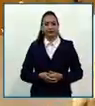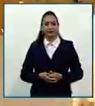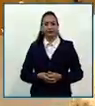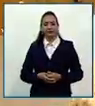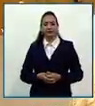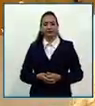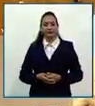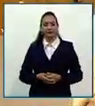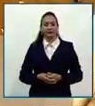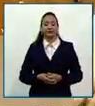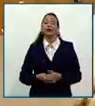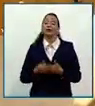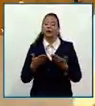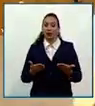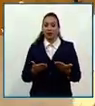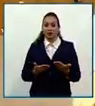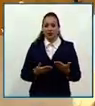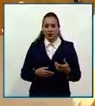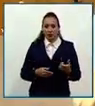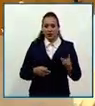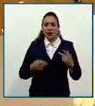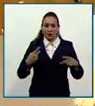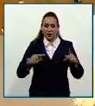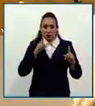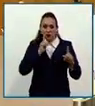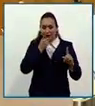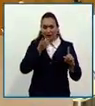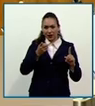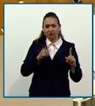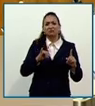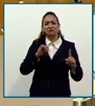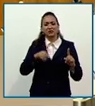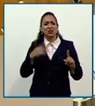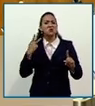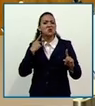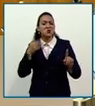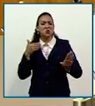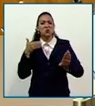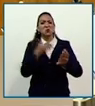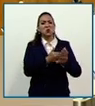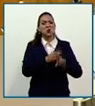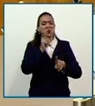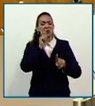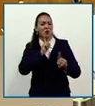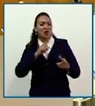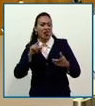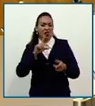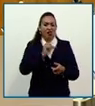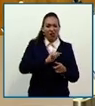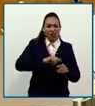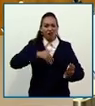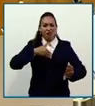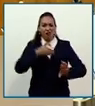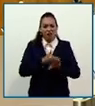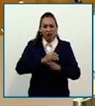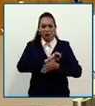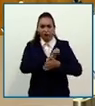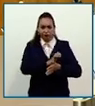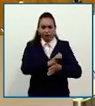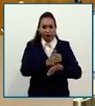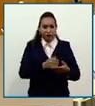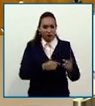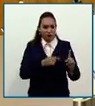Toda vez que las expresiones denunciadas sí constituyen violencia política en razón de género, lo cual se advierte de la concatenación de